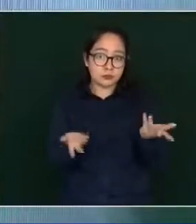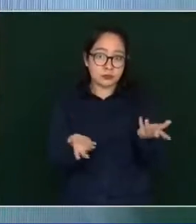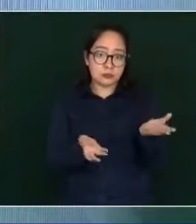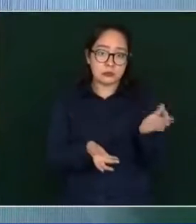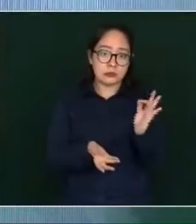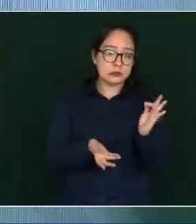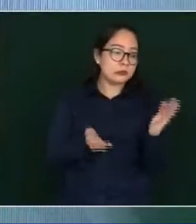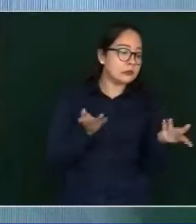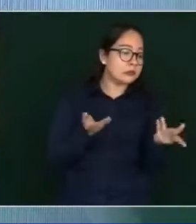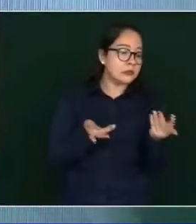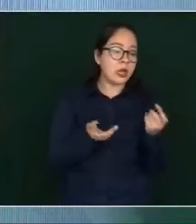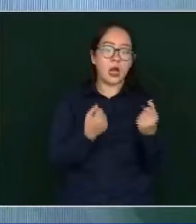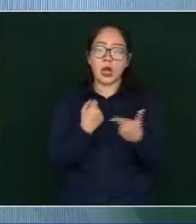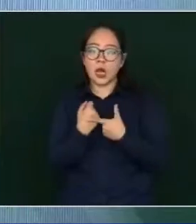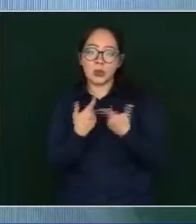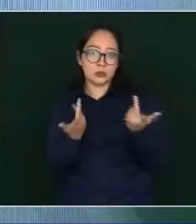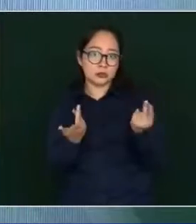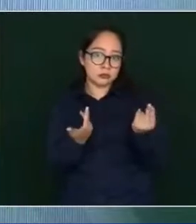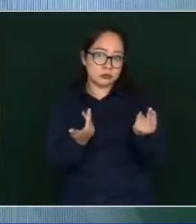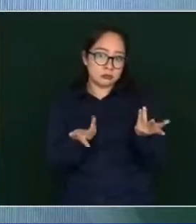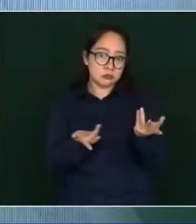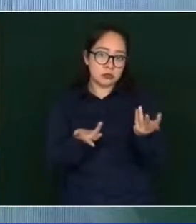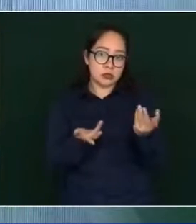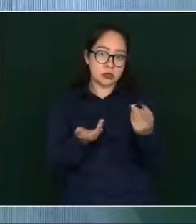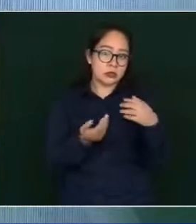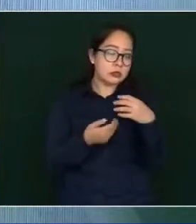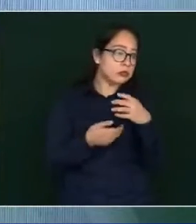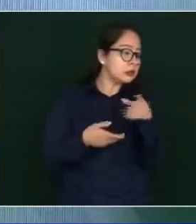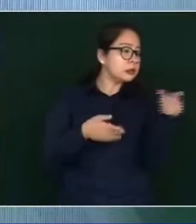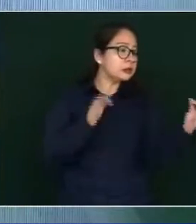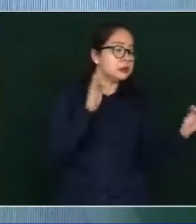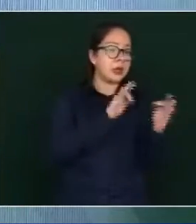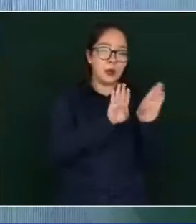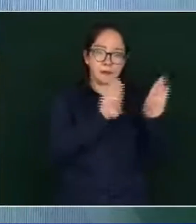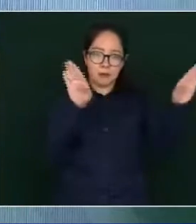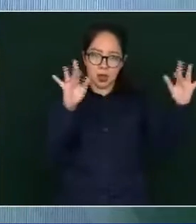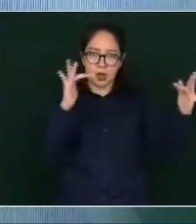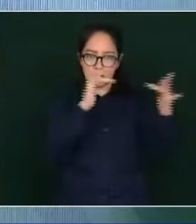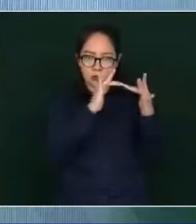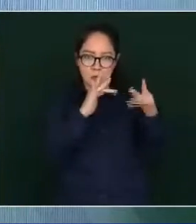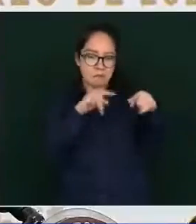que estar por ahí para algo en lo que es el campo o el aeropuerto, porque se conectan.